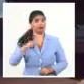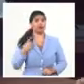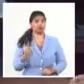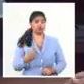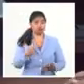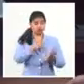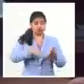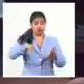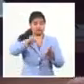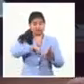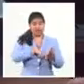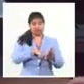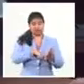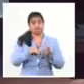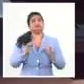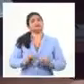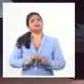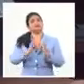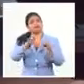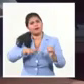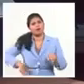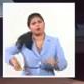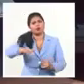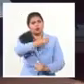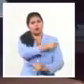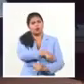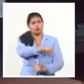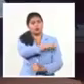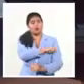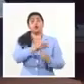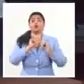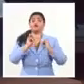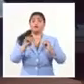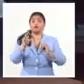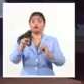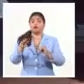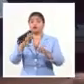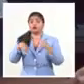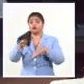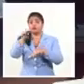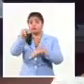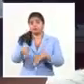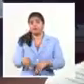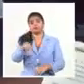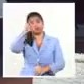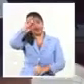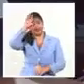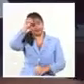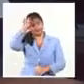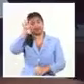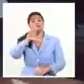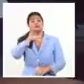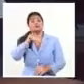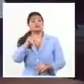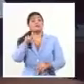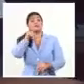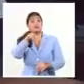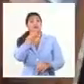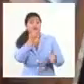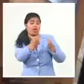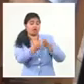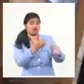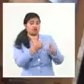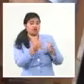planteado en esa información que la ratificó el ministro, que para que el sistema electroenergético del país funcione de manera estable es necesario que el núcleo